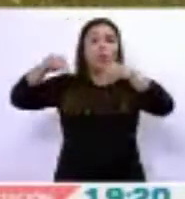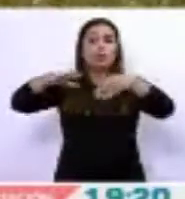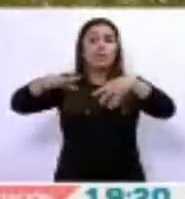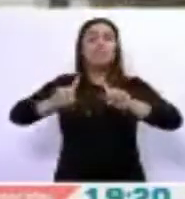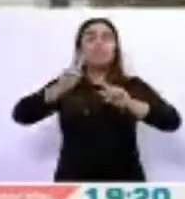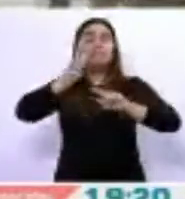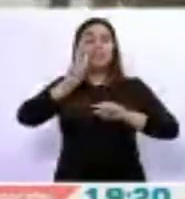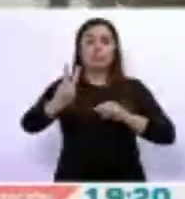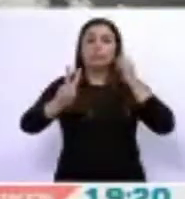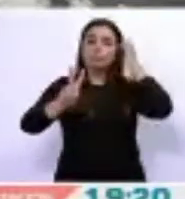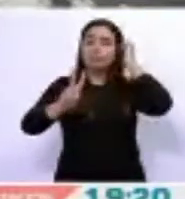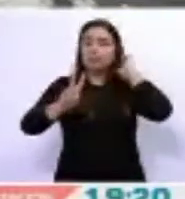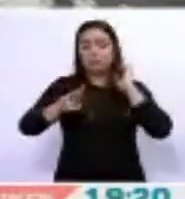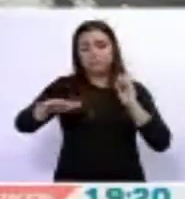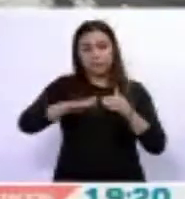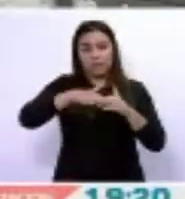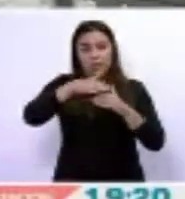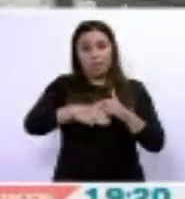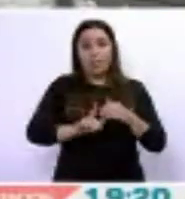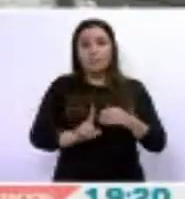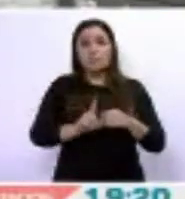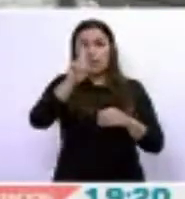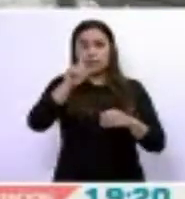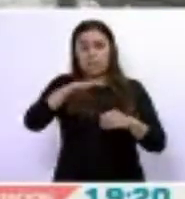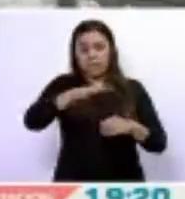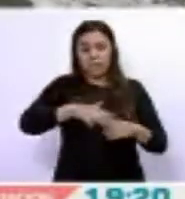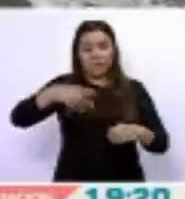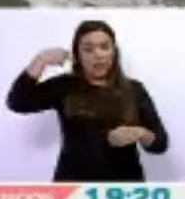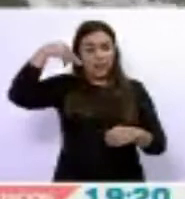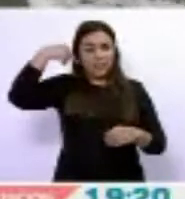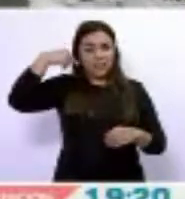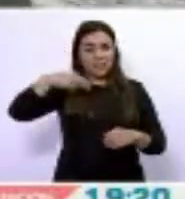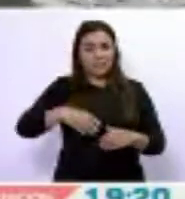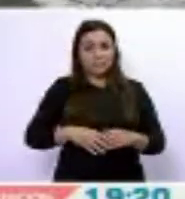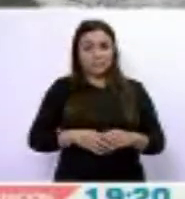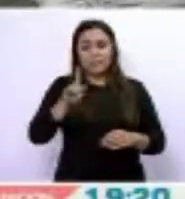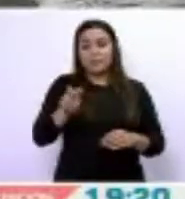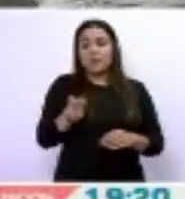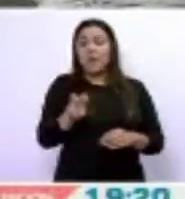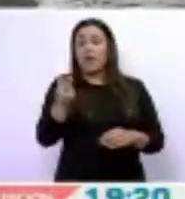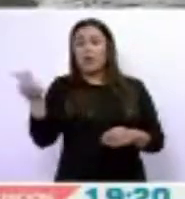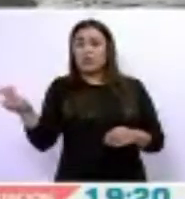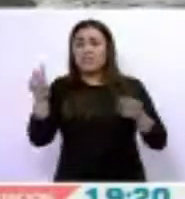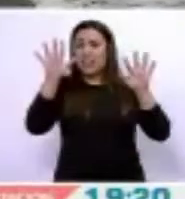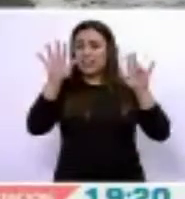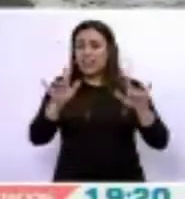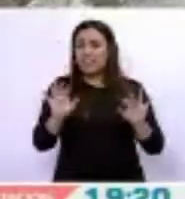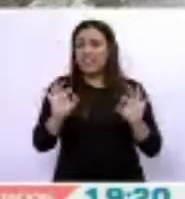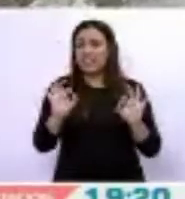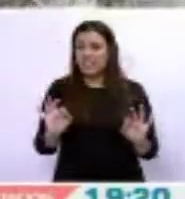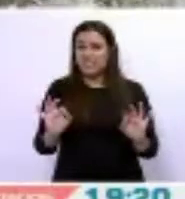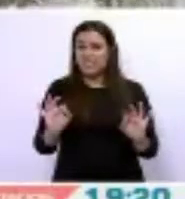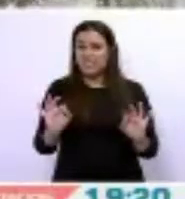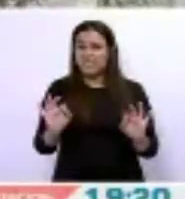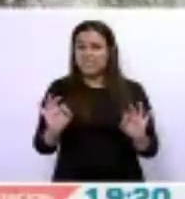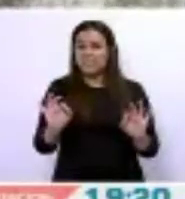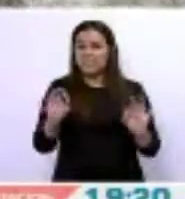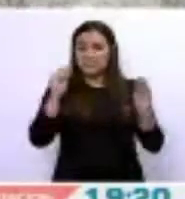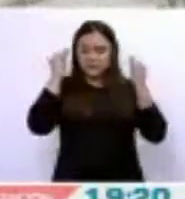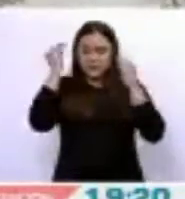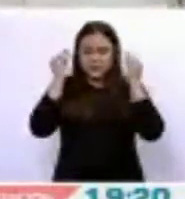así, la vertiente norte de este Valle del Jerte, ¿vale? Y otra nieve, por decirlo así, que se espera también, esa nieve